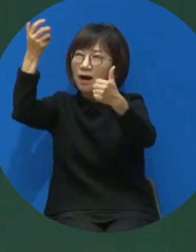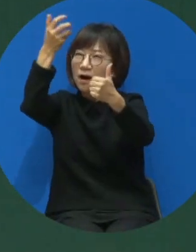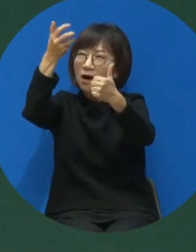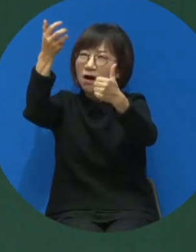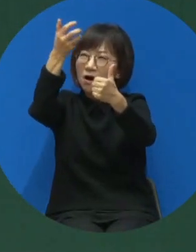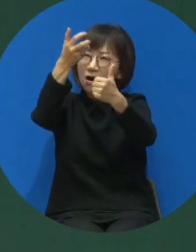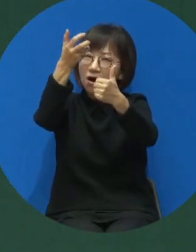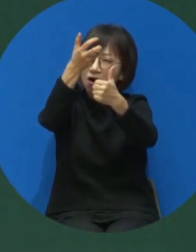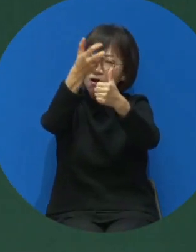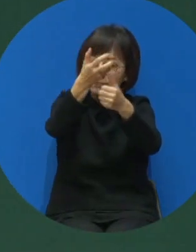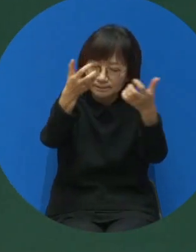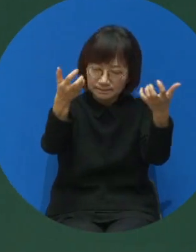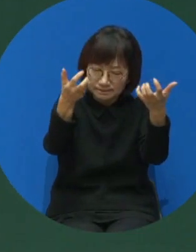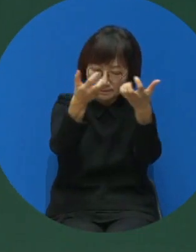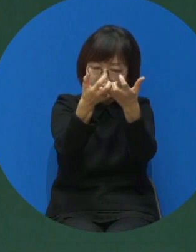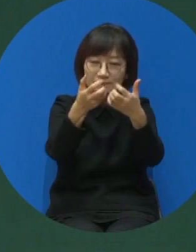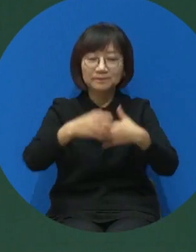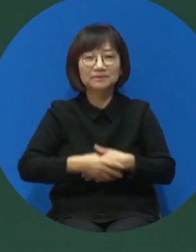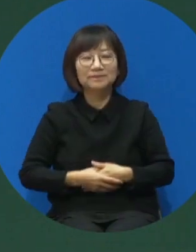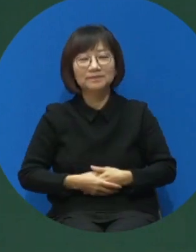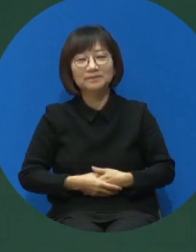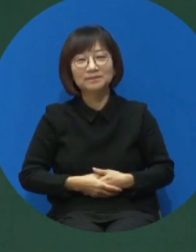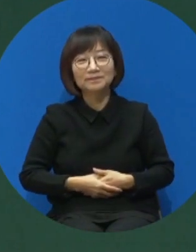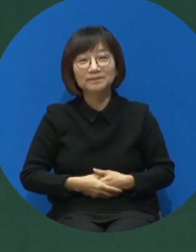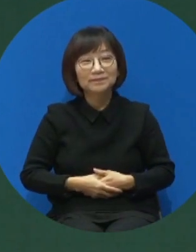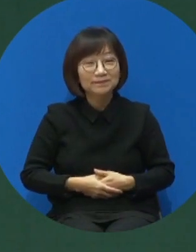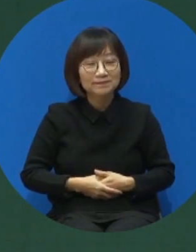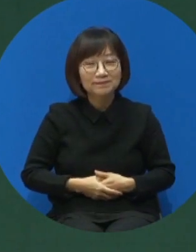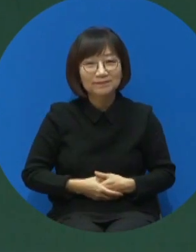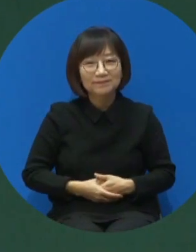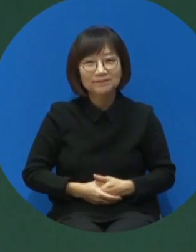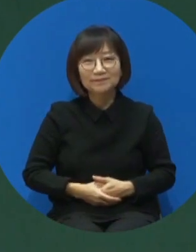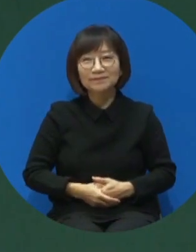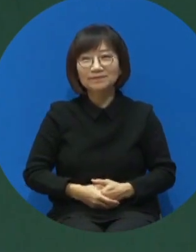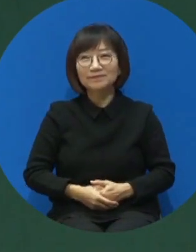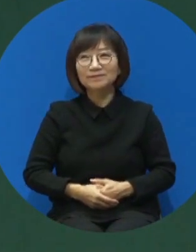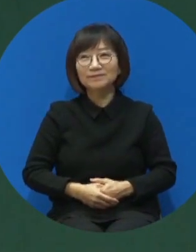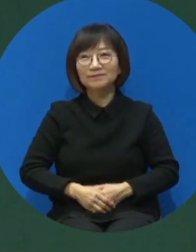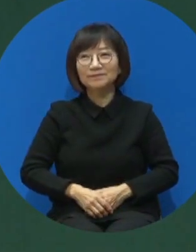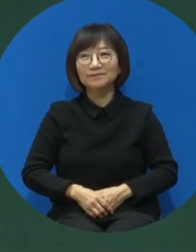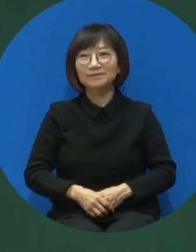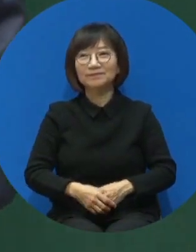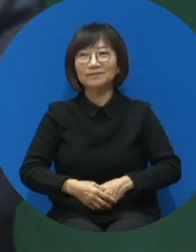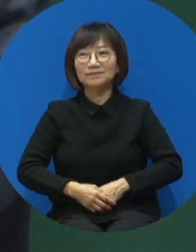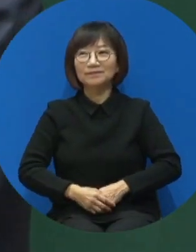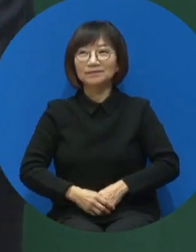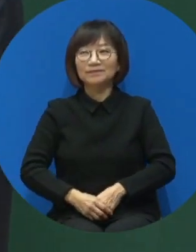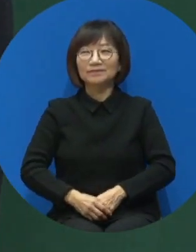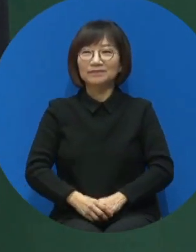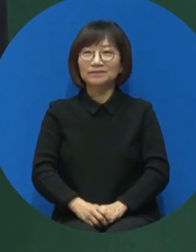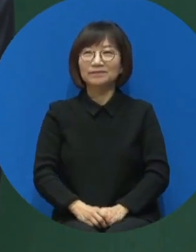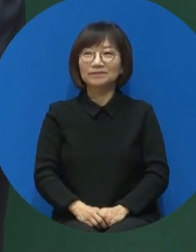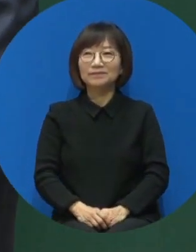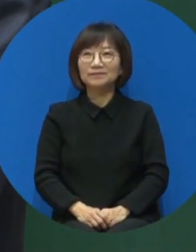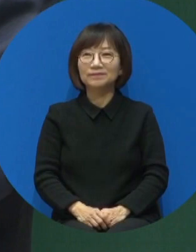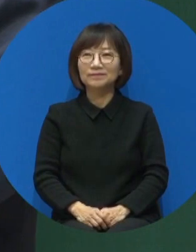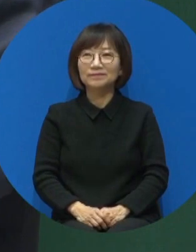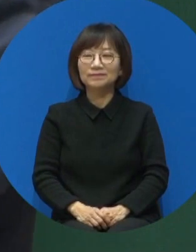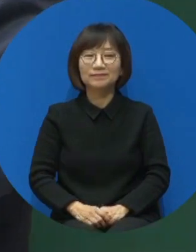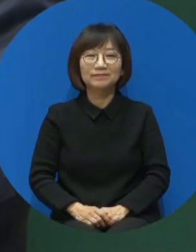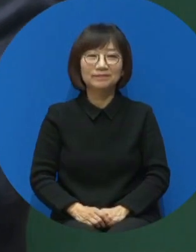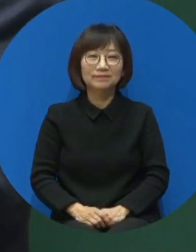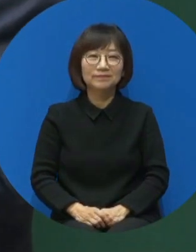de un mono rítmico entienden esto no o han subsistido en bosque tara bye